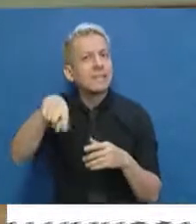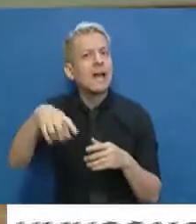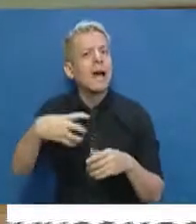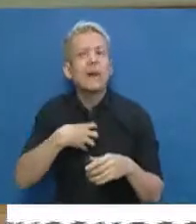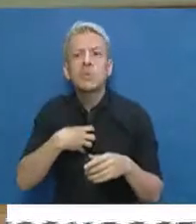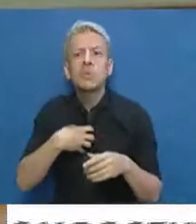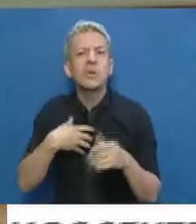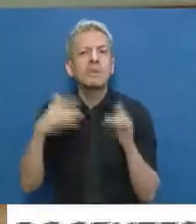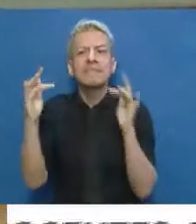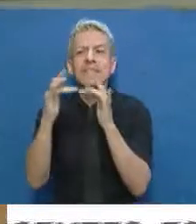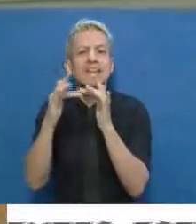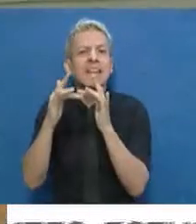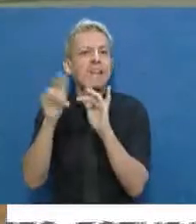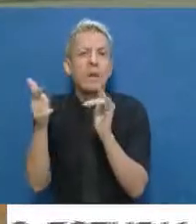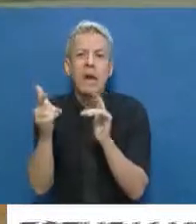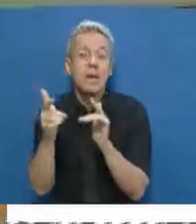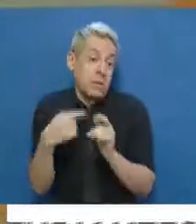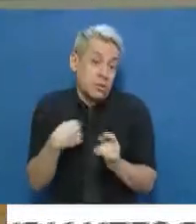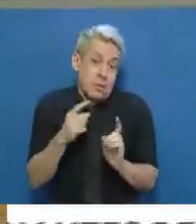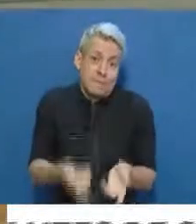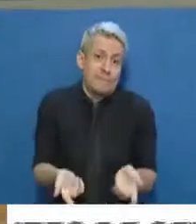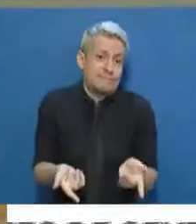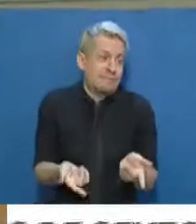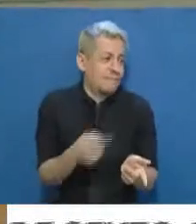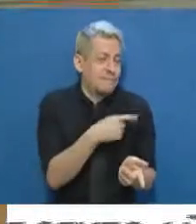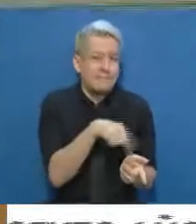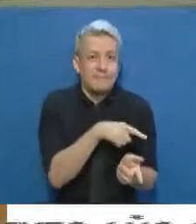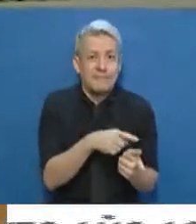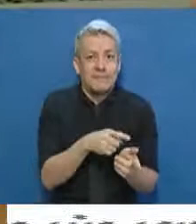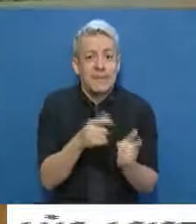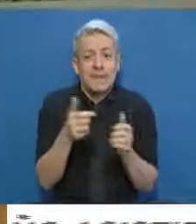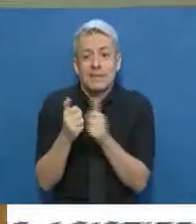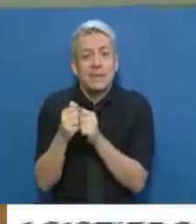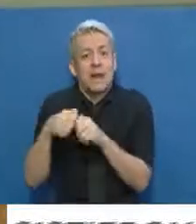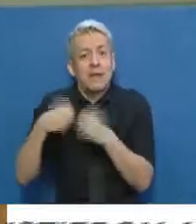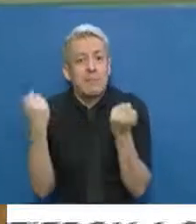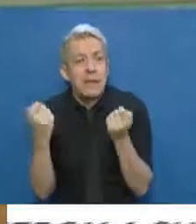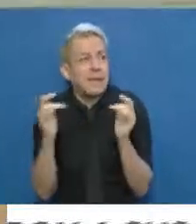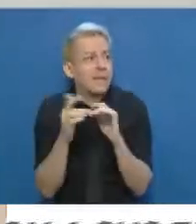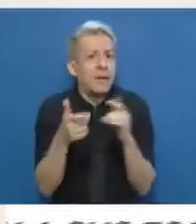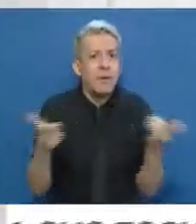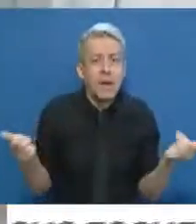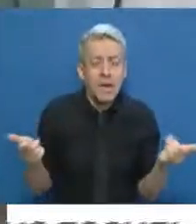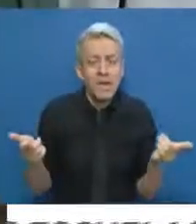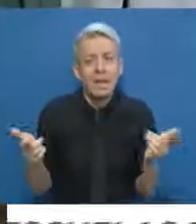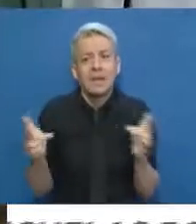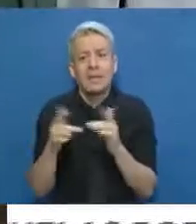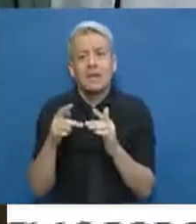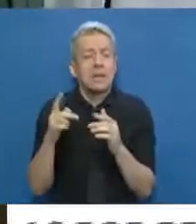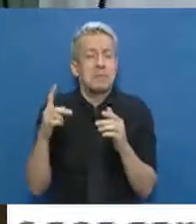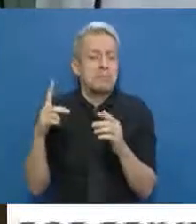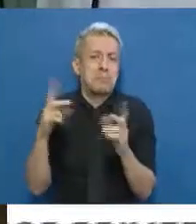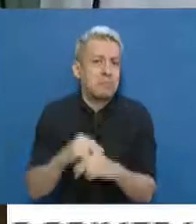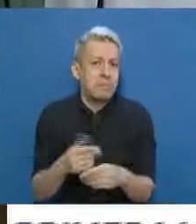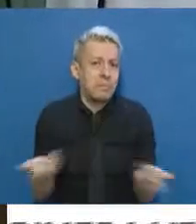conectividad. Bueno, yo inclusive. Y la mayoría, se nos rompió el celular, te quedas sin internet, el internet no te alcanza. En este momento los